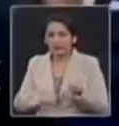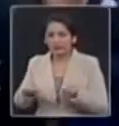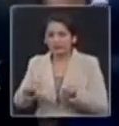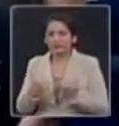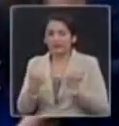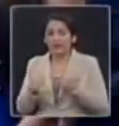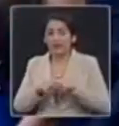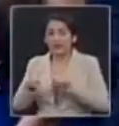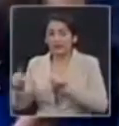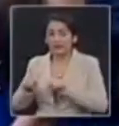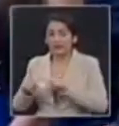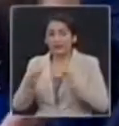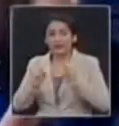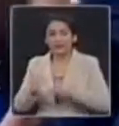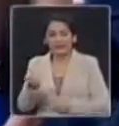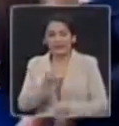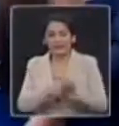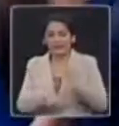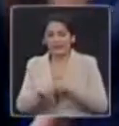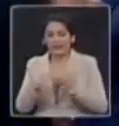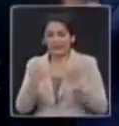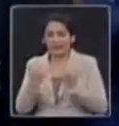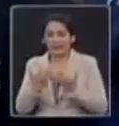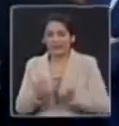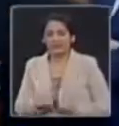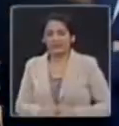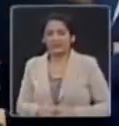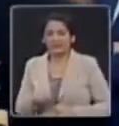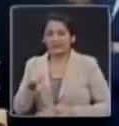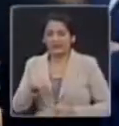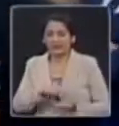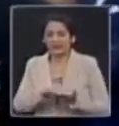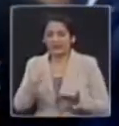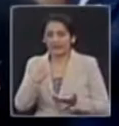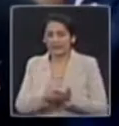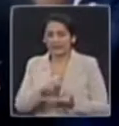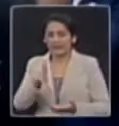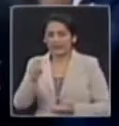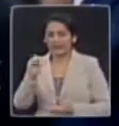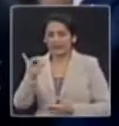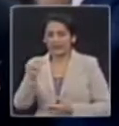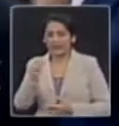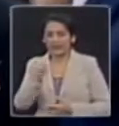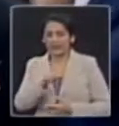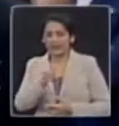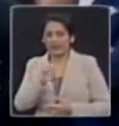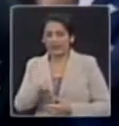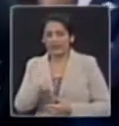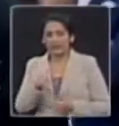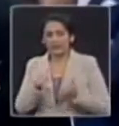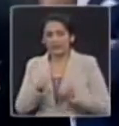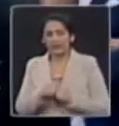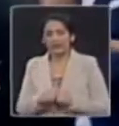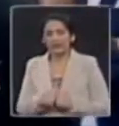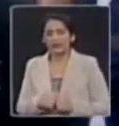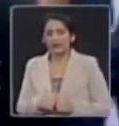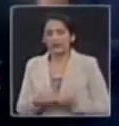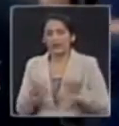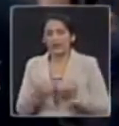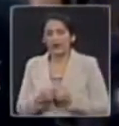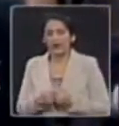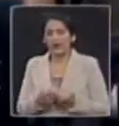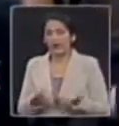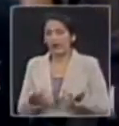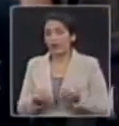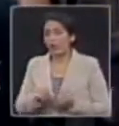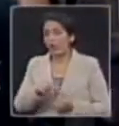concesionarios. Estamos ofertando lo que es la línea Royal Enfield, acompañado al momento estamos con uniones estratégicas